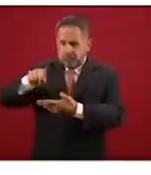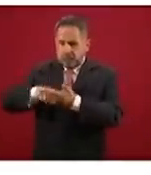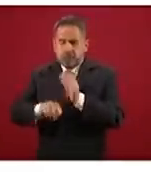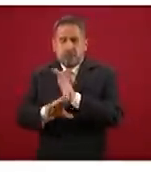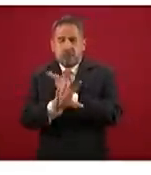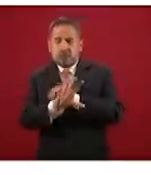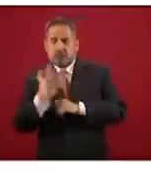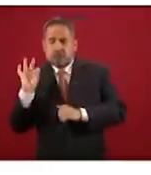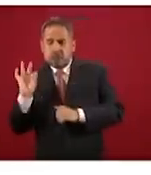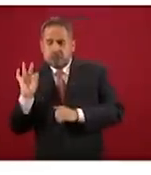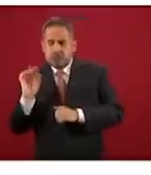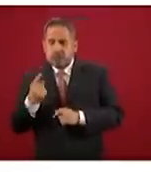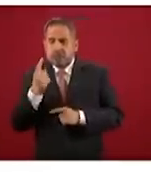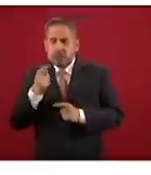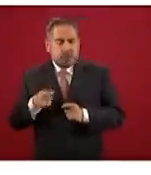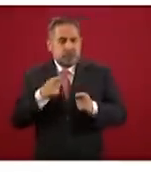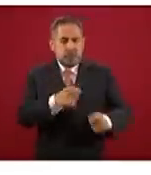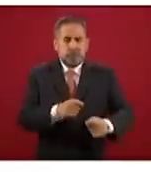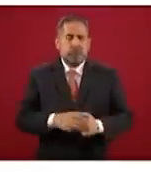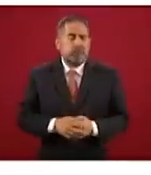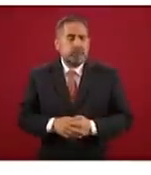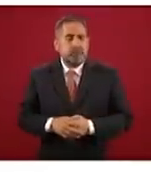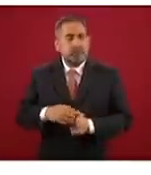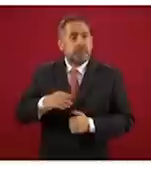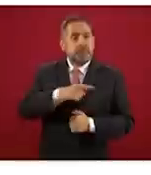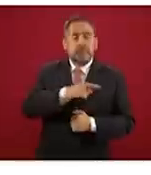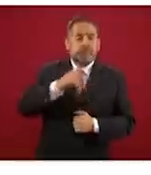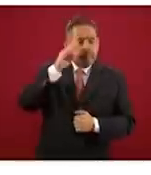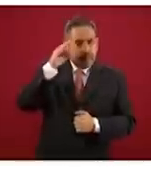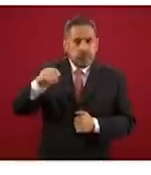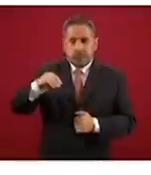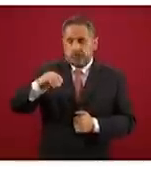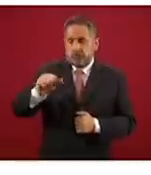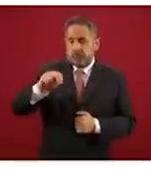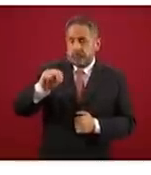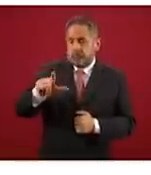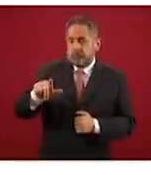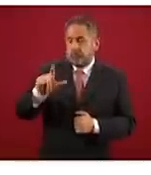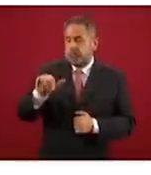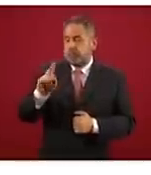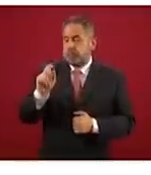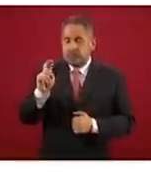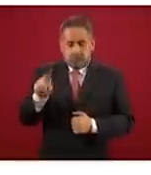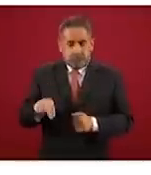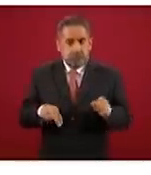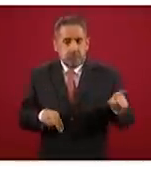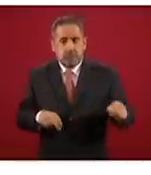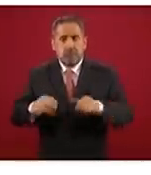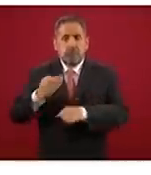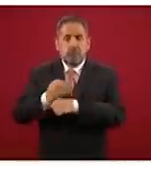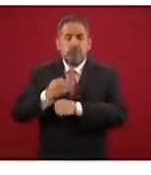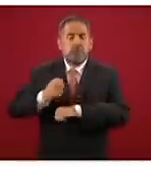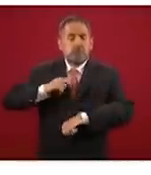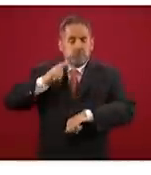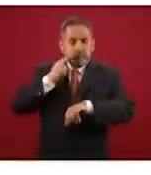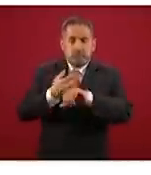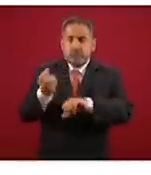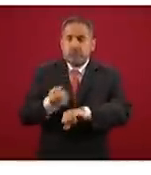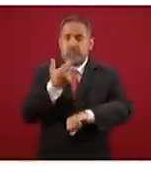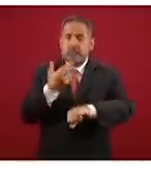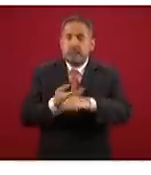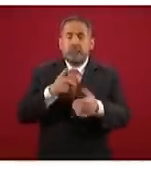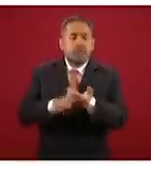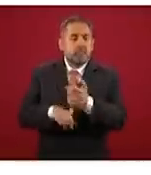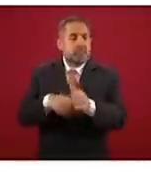vacante. El señor Manuel Limón Hernández ocupa el cargo de secretario de